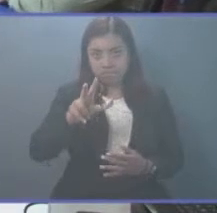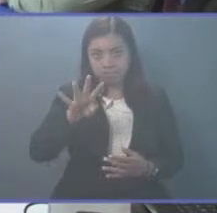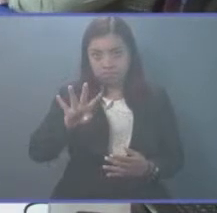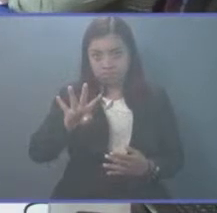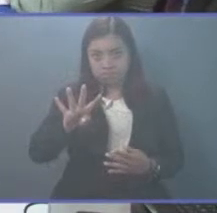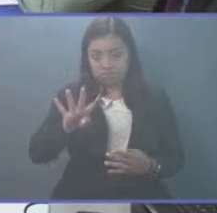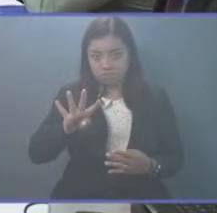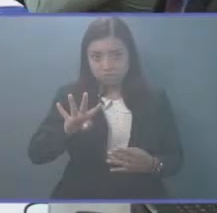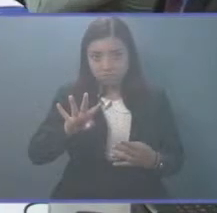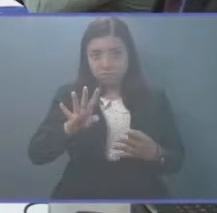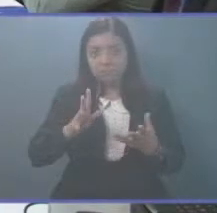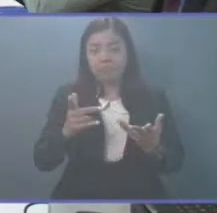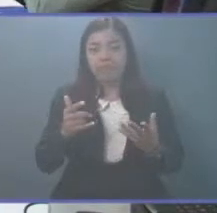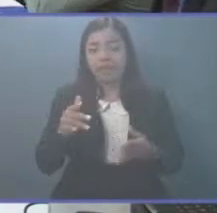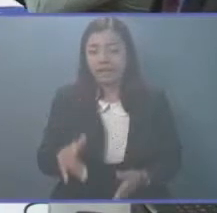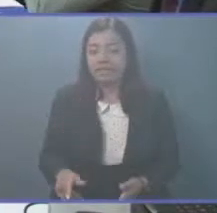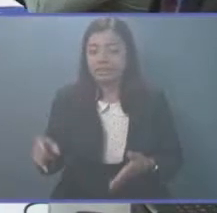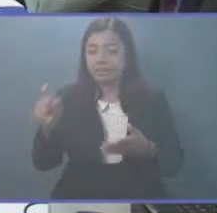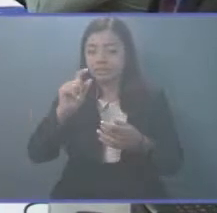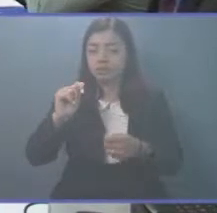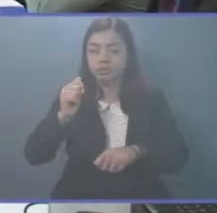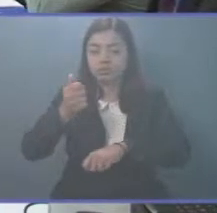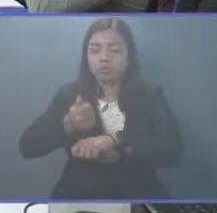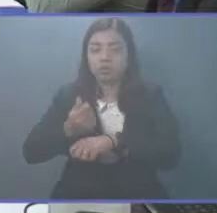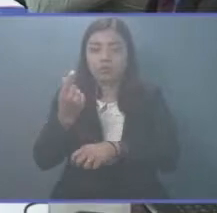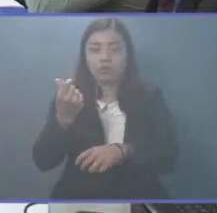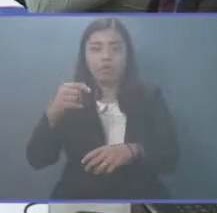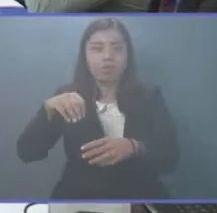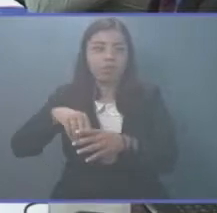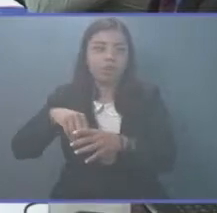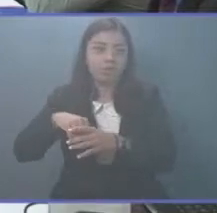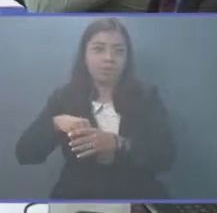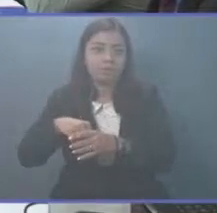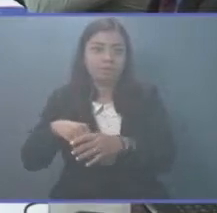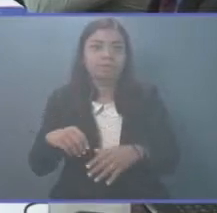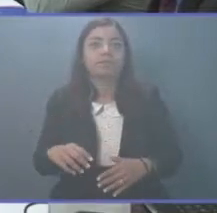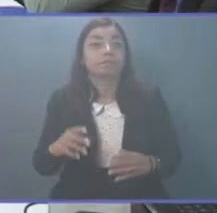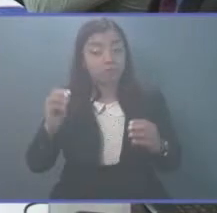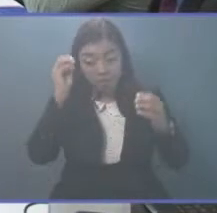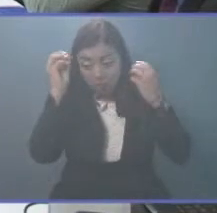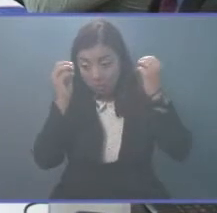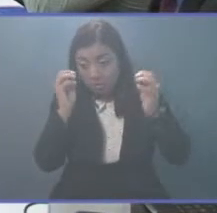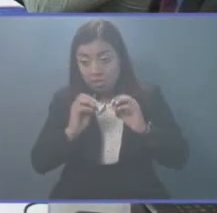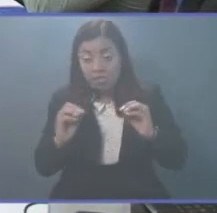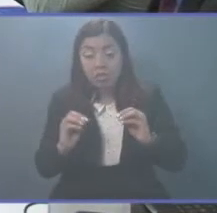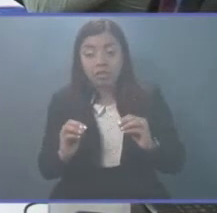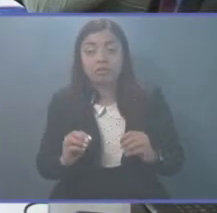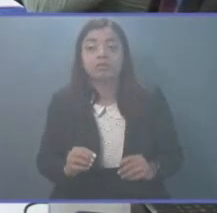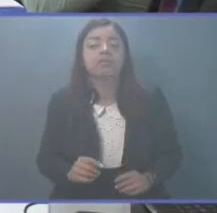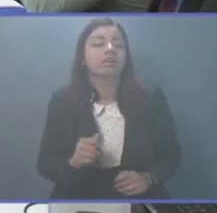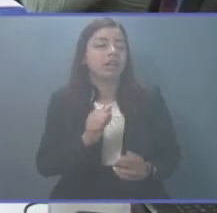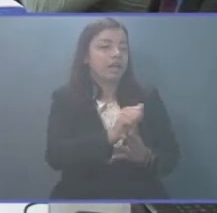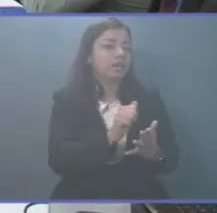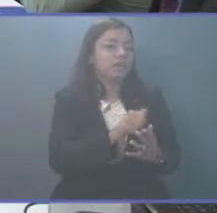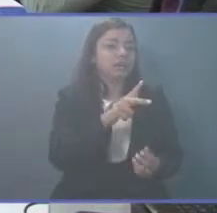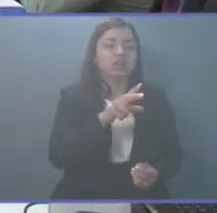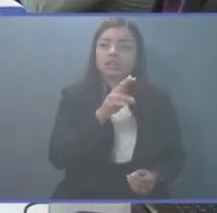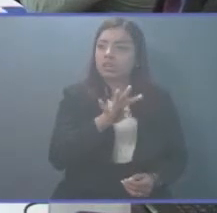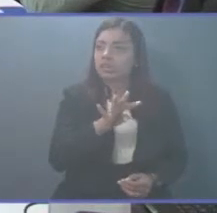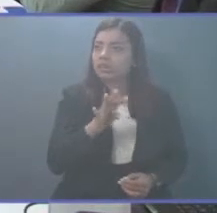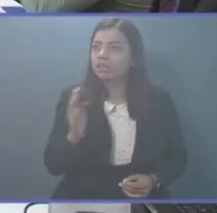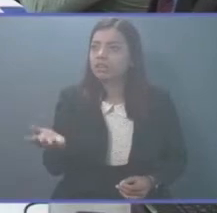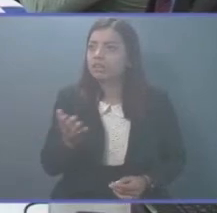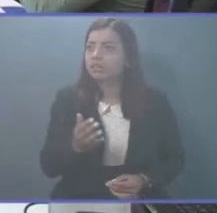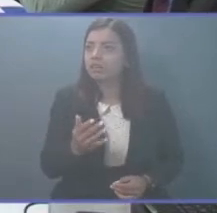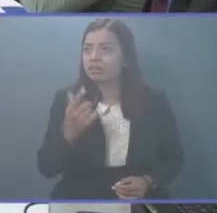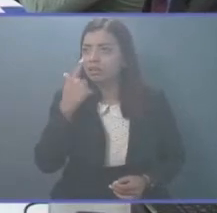34, creación de un fondo. ¿Observaciones? ¿No las hay? En el 34, cuando dice, se